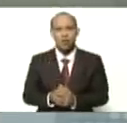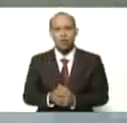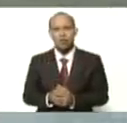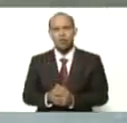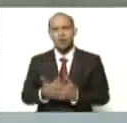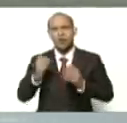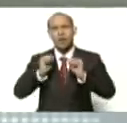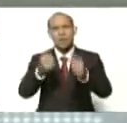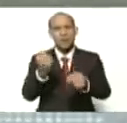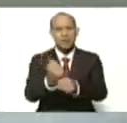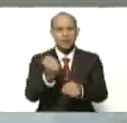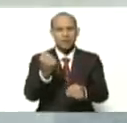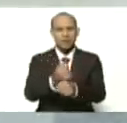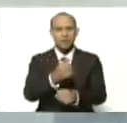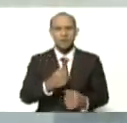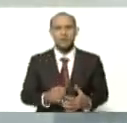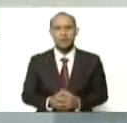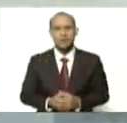faena